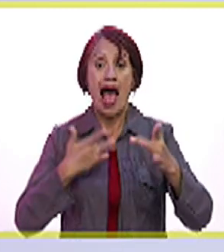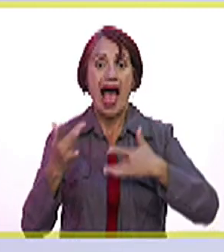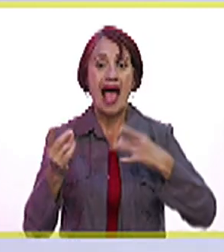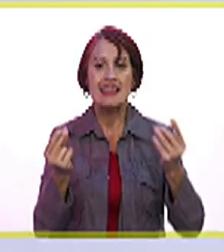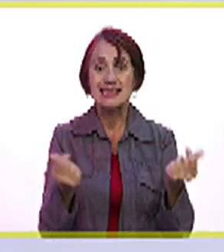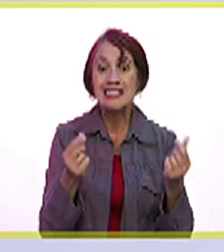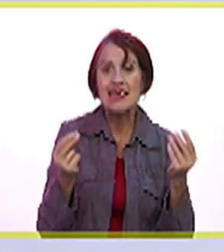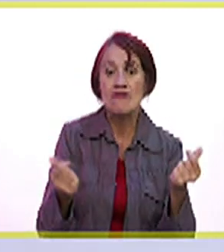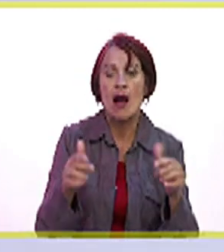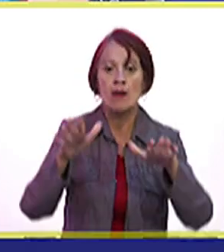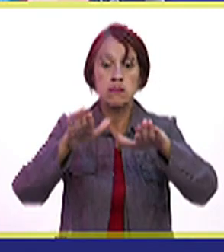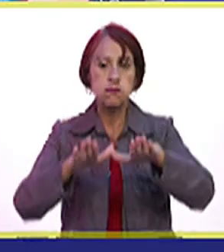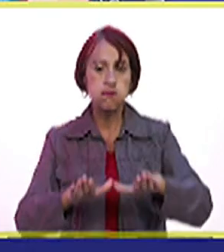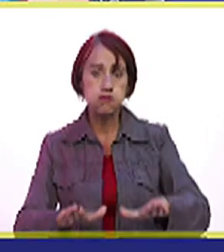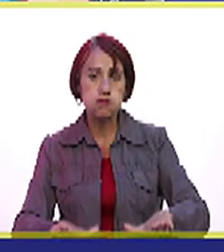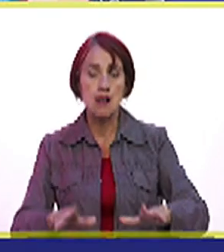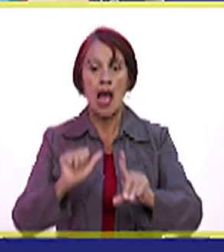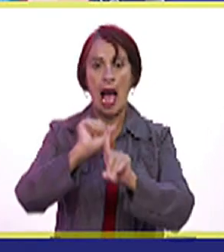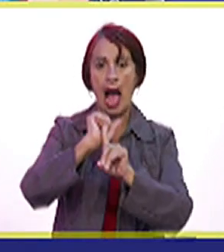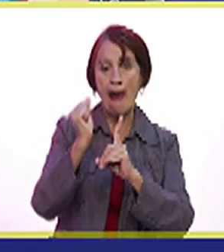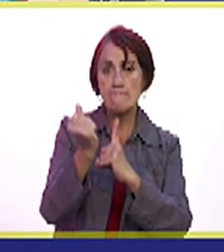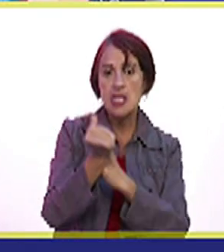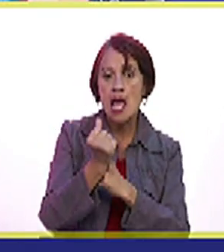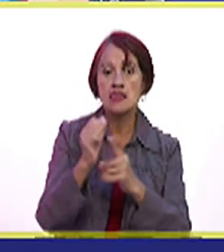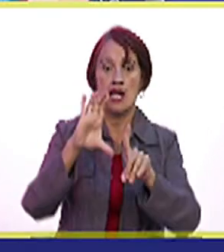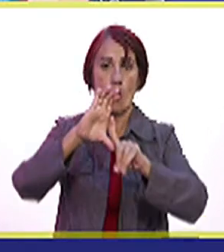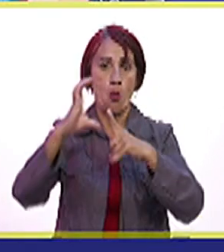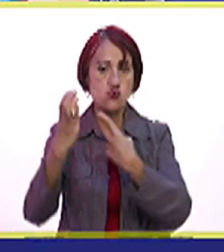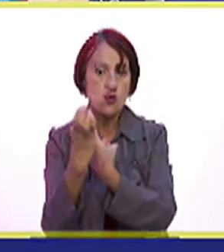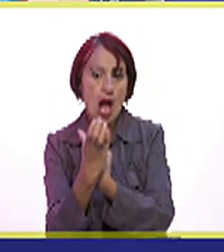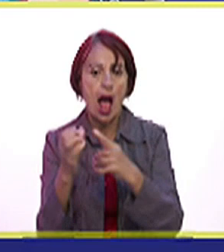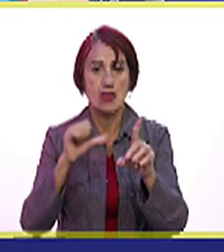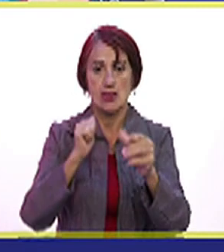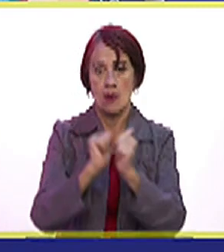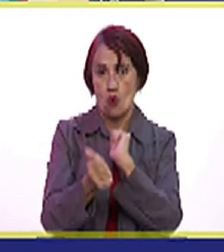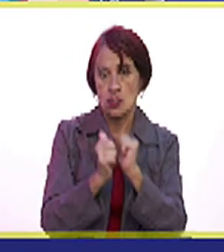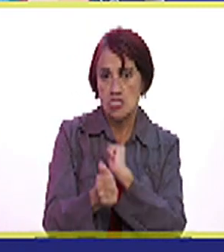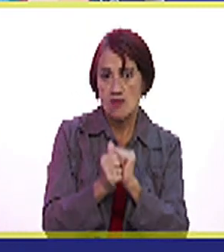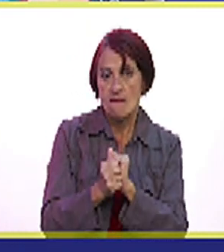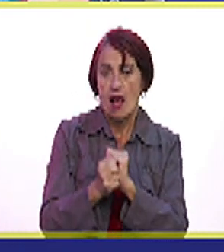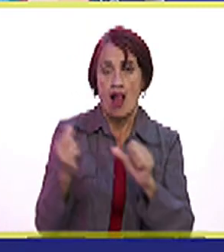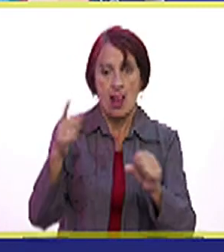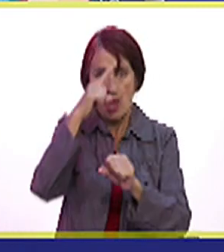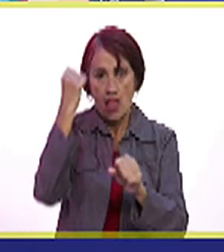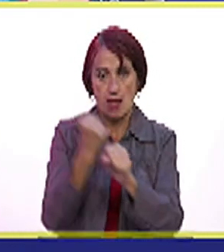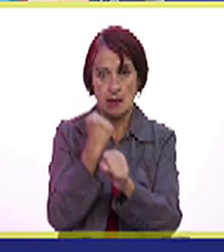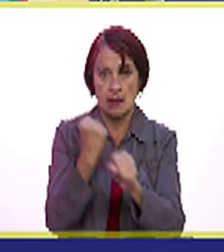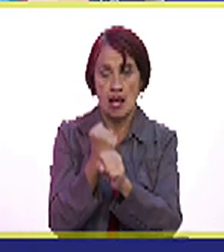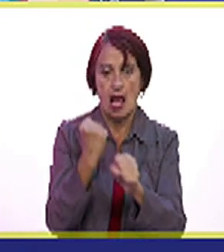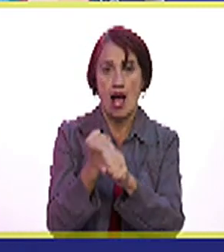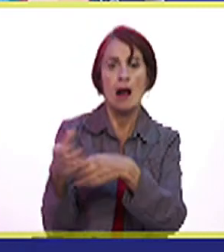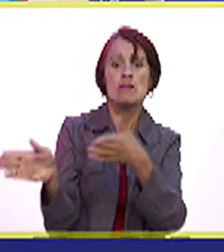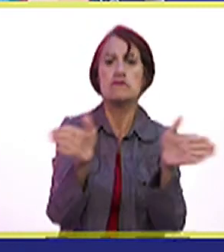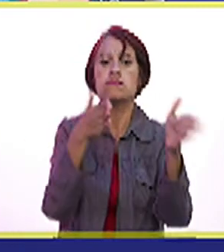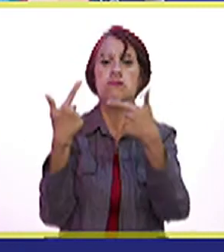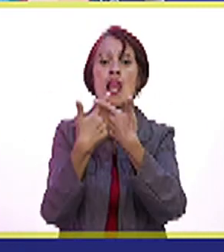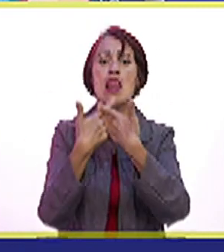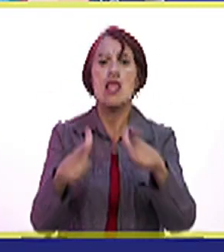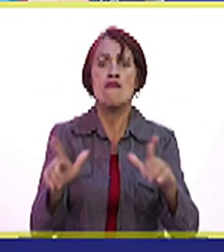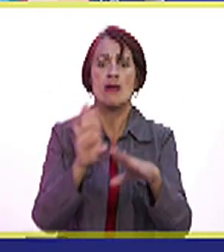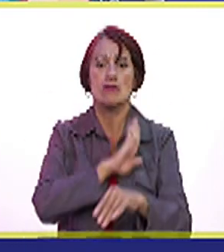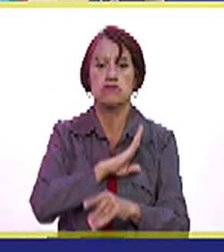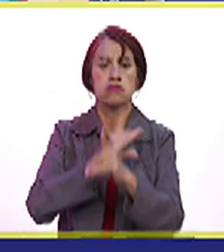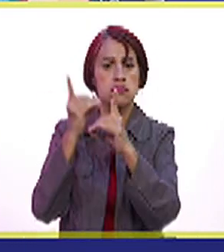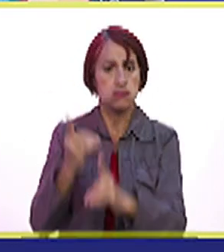pasiva, ambiental, cultural, deportiva, laboral, al aire libre, entre otras. Cuando